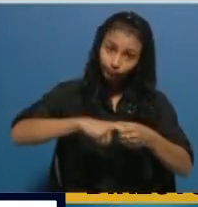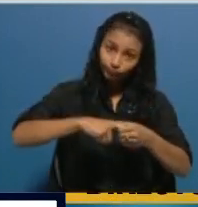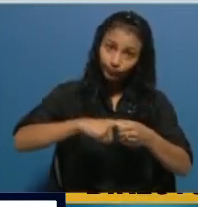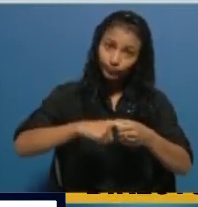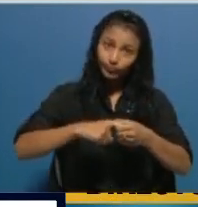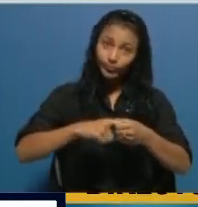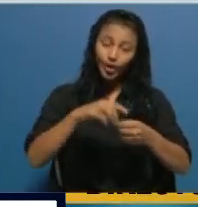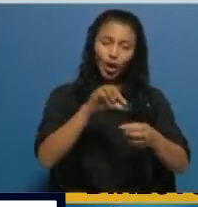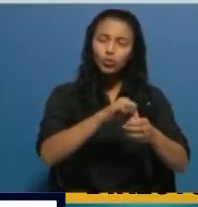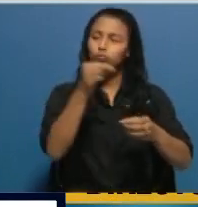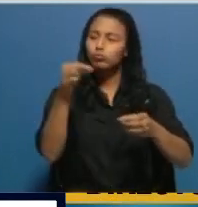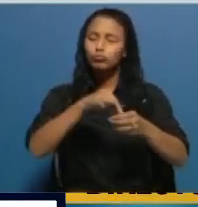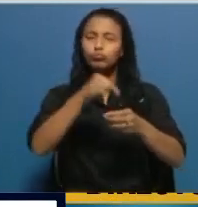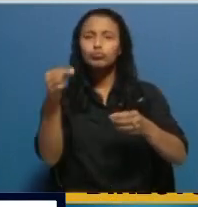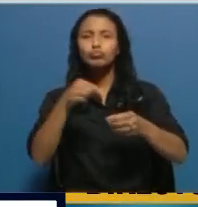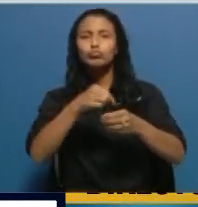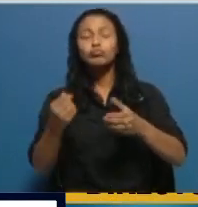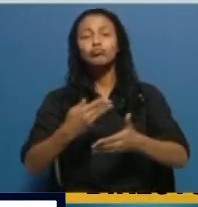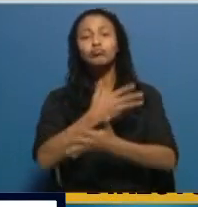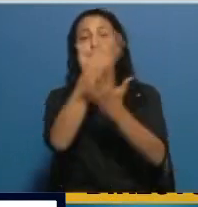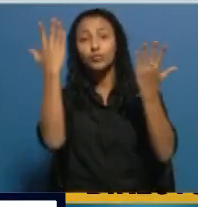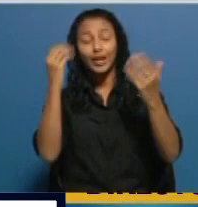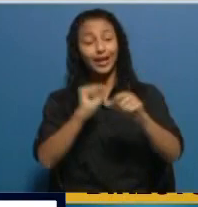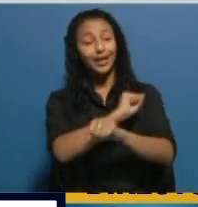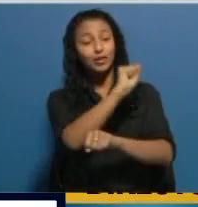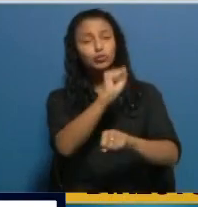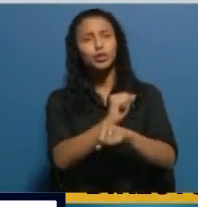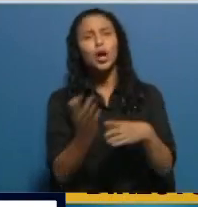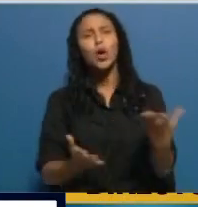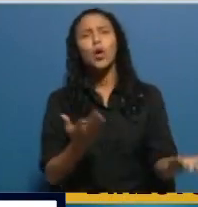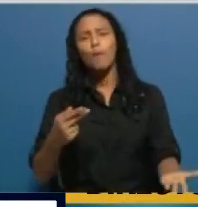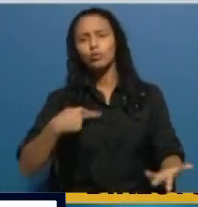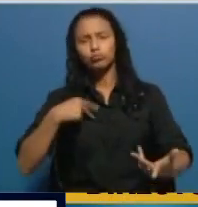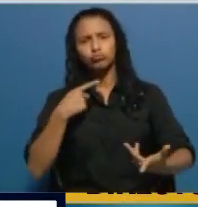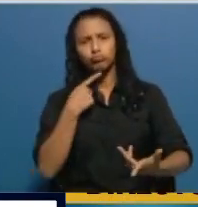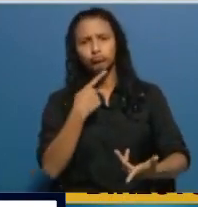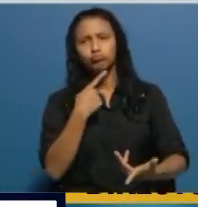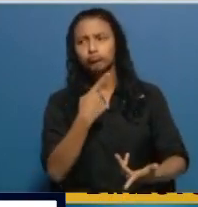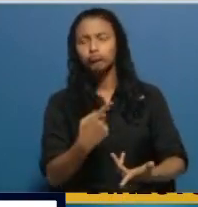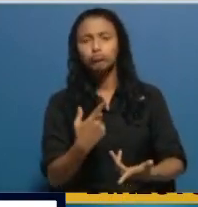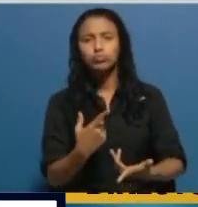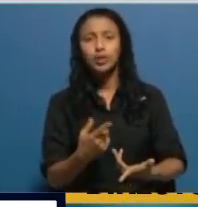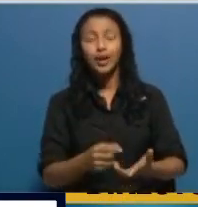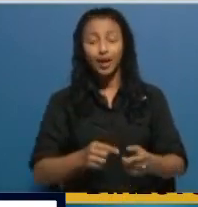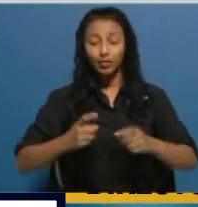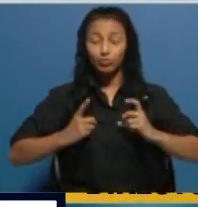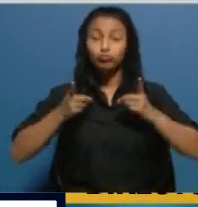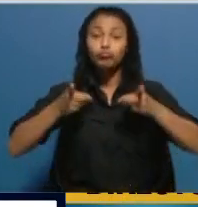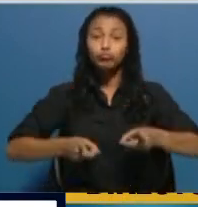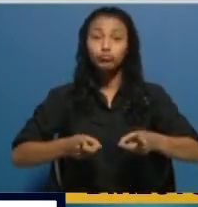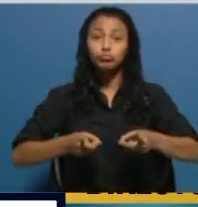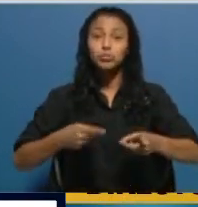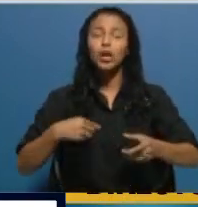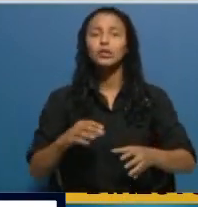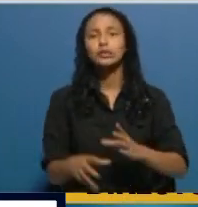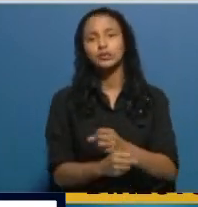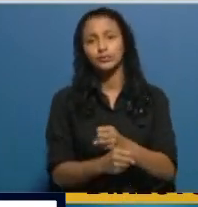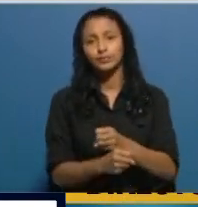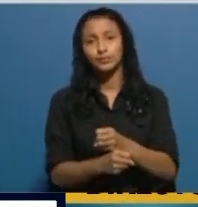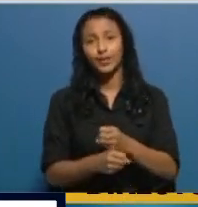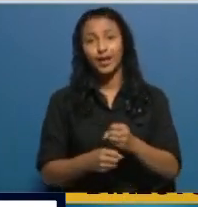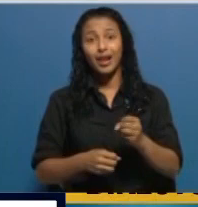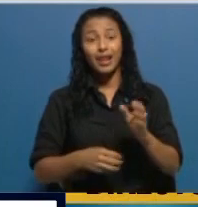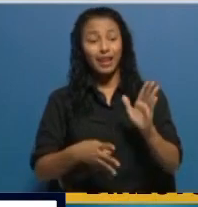el pleno y que la sociedad se entere de cómo hemos votado en cada decisión que se adopte la página web de esta asamblea